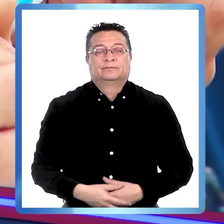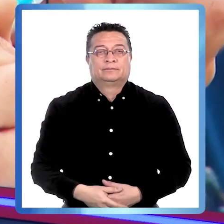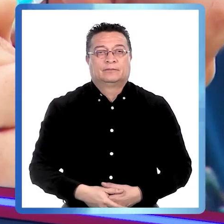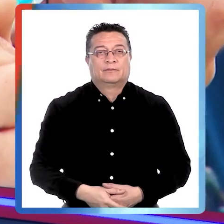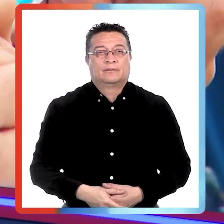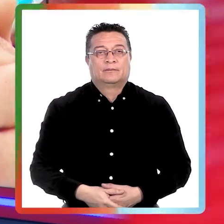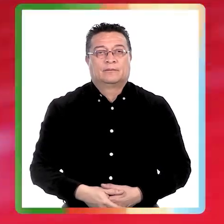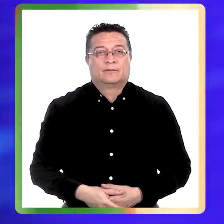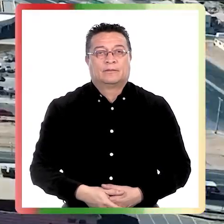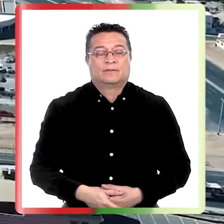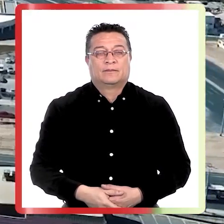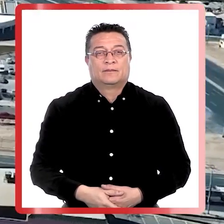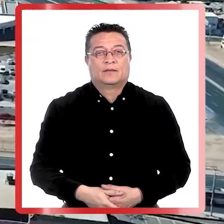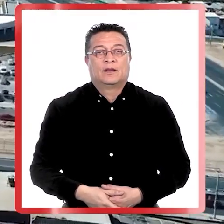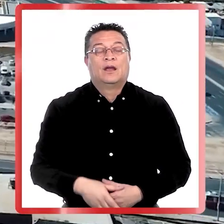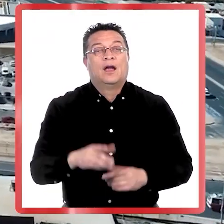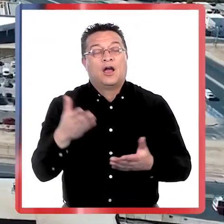información.